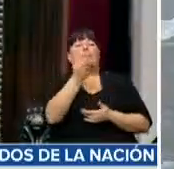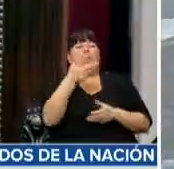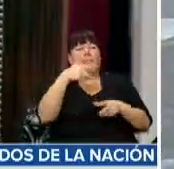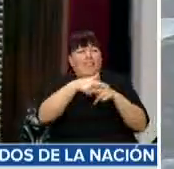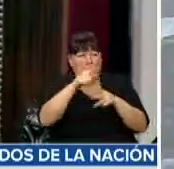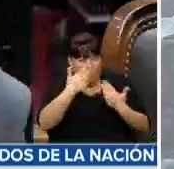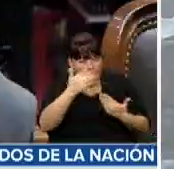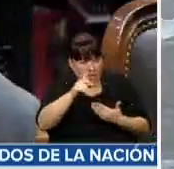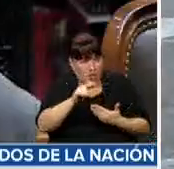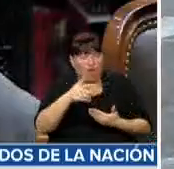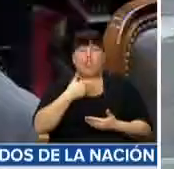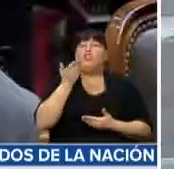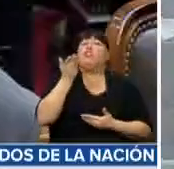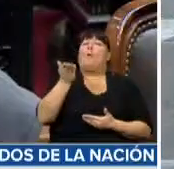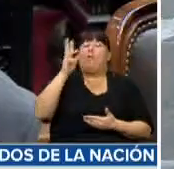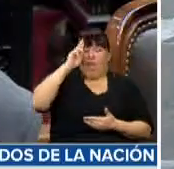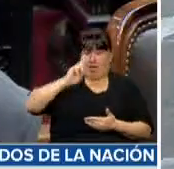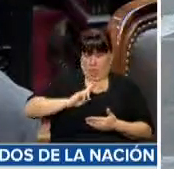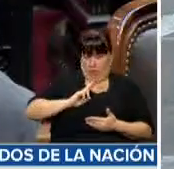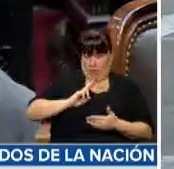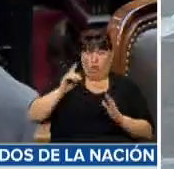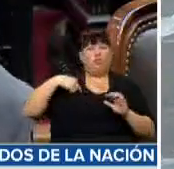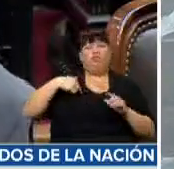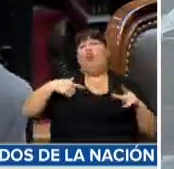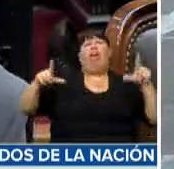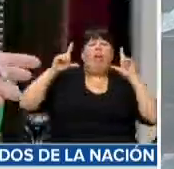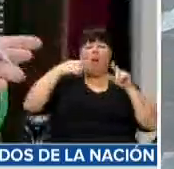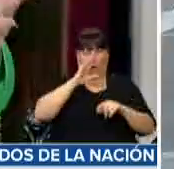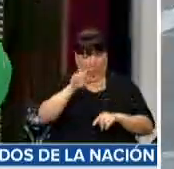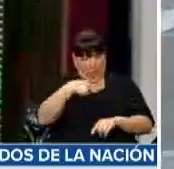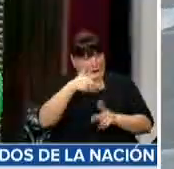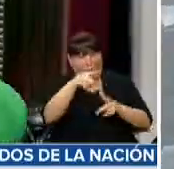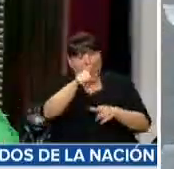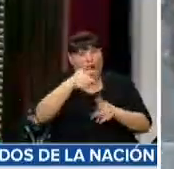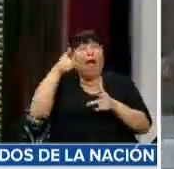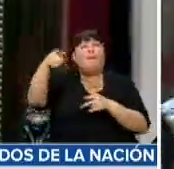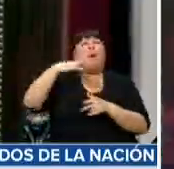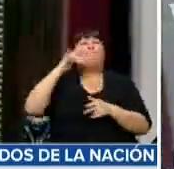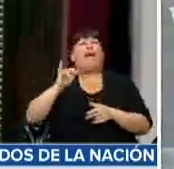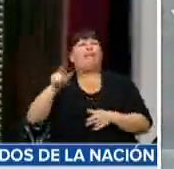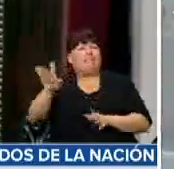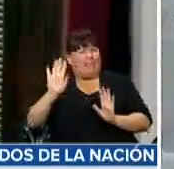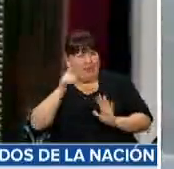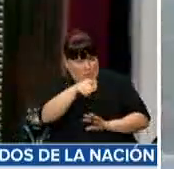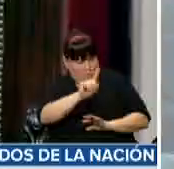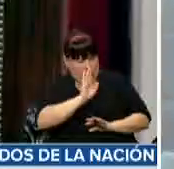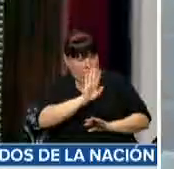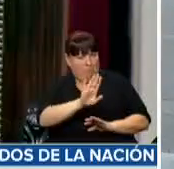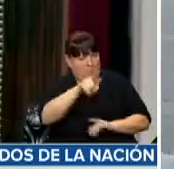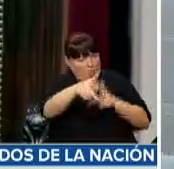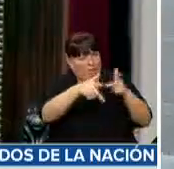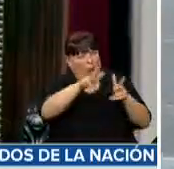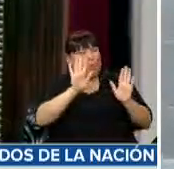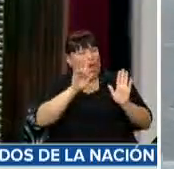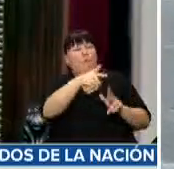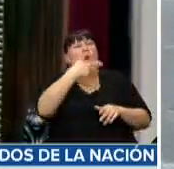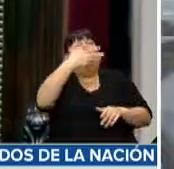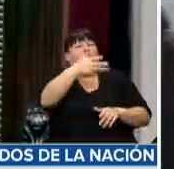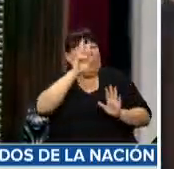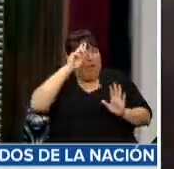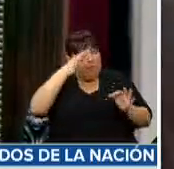otorga yo le pido que sea respetuosa yo no hago un show por usted no Por usted le estaba hablando a Martínez no por usted usted estaba hablando usted estaba